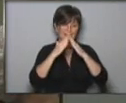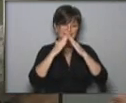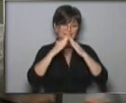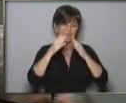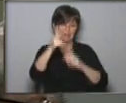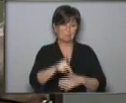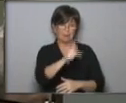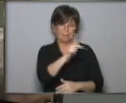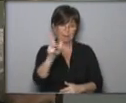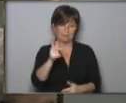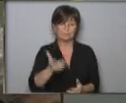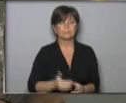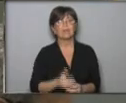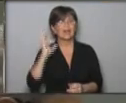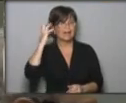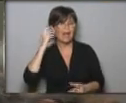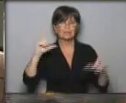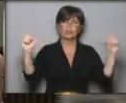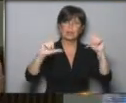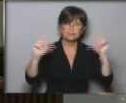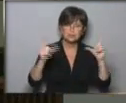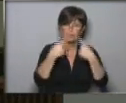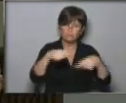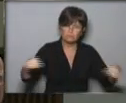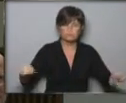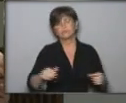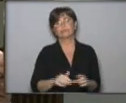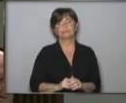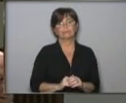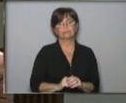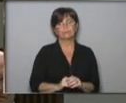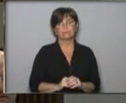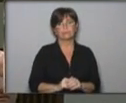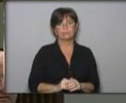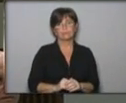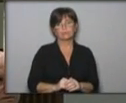varios idiomas, la radio, la televisión.